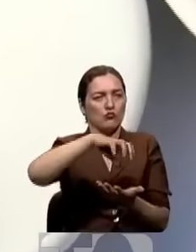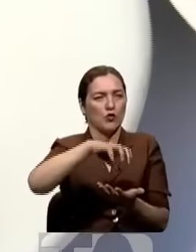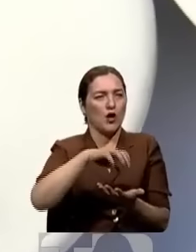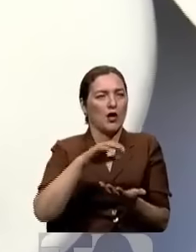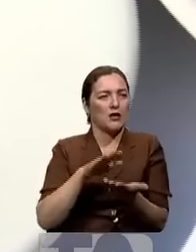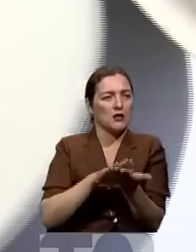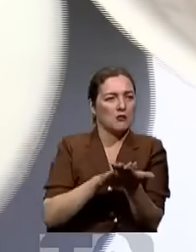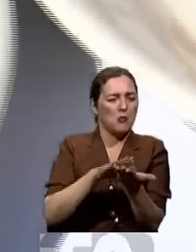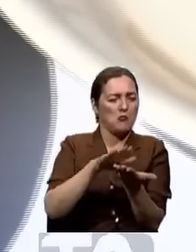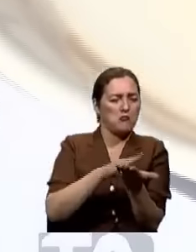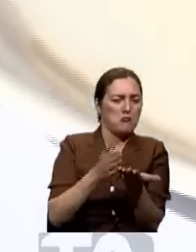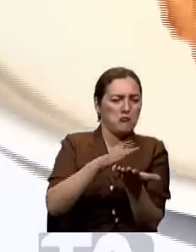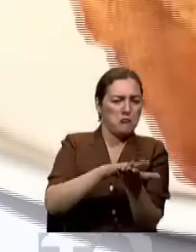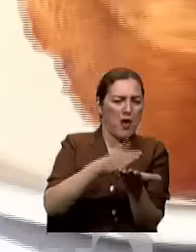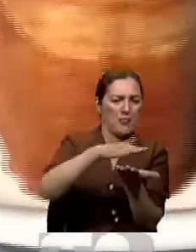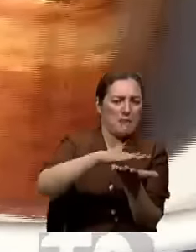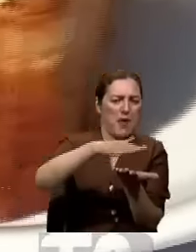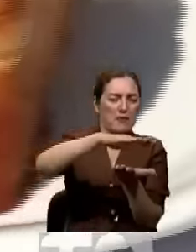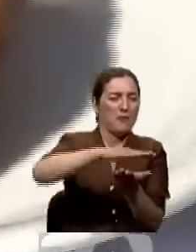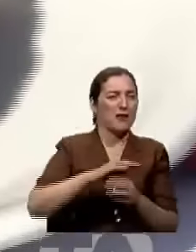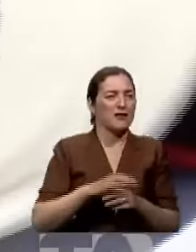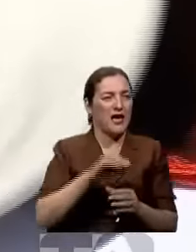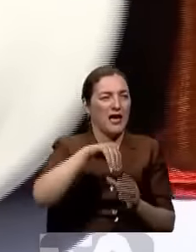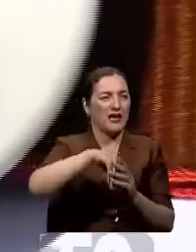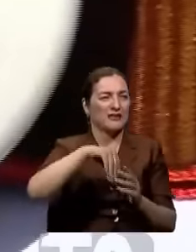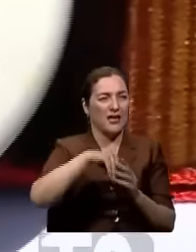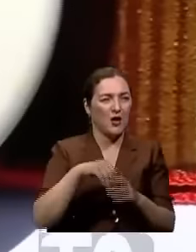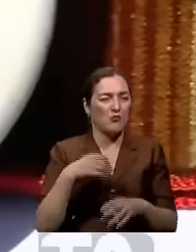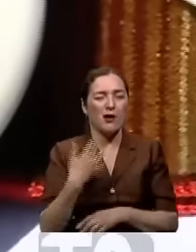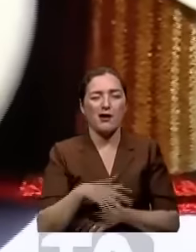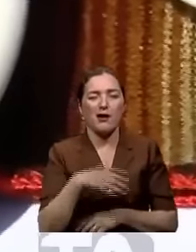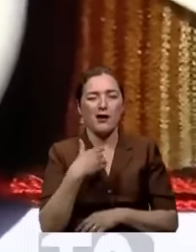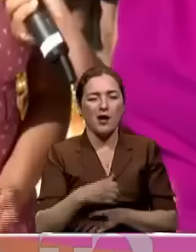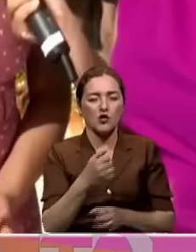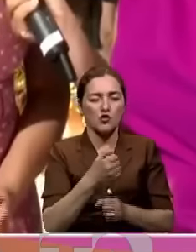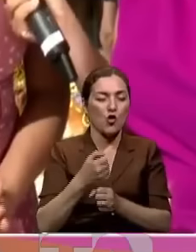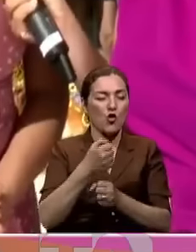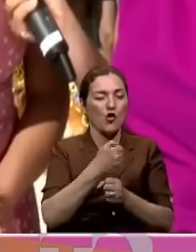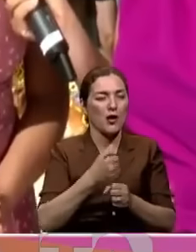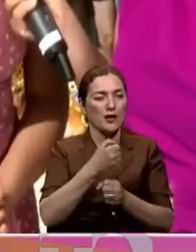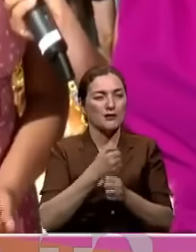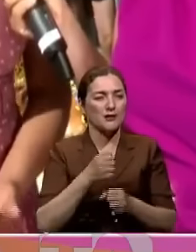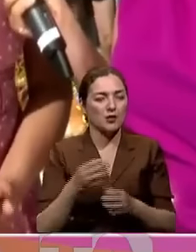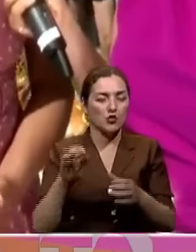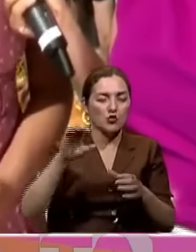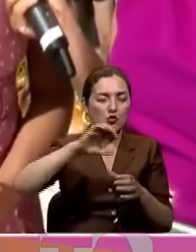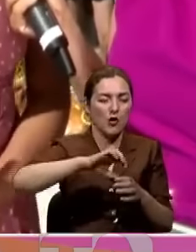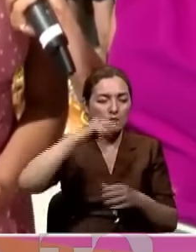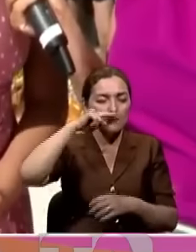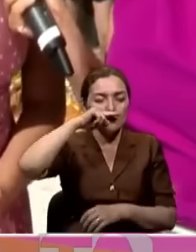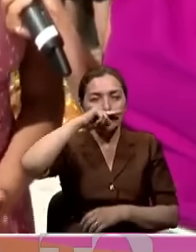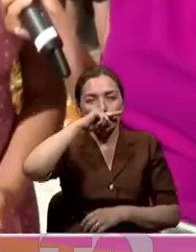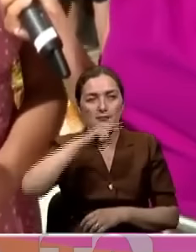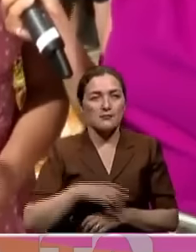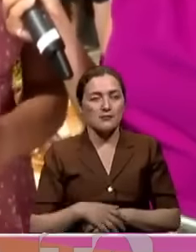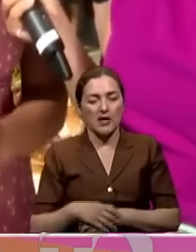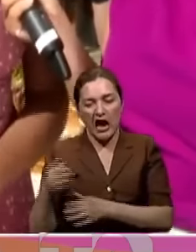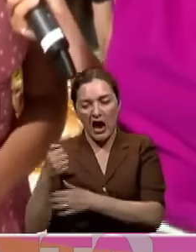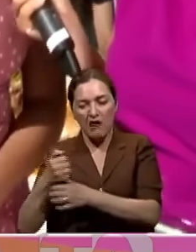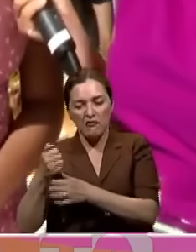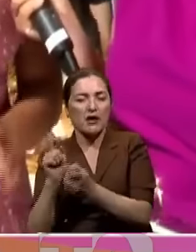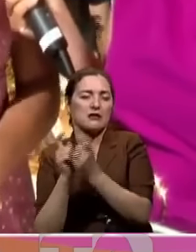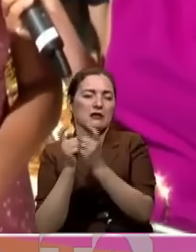roll. Adentro tiene cacao en polvo, azúcar morena, un toque de canela. Y como nos recomendaron los chefs, cambiamos el ganache de café, lo